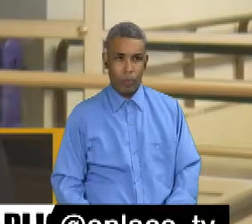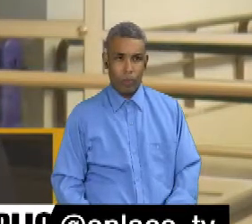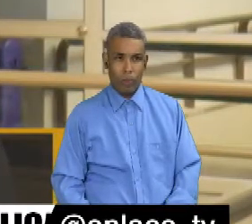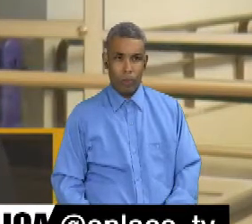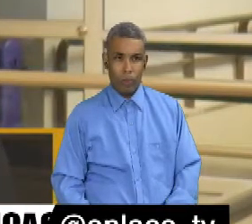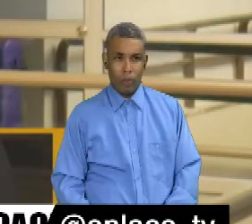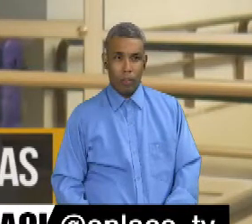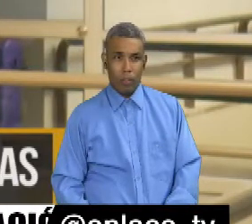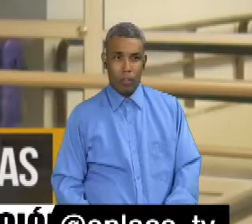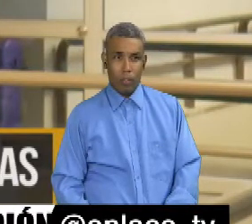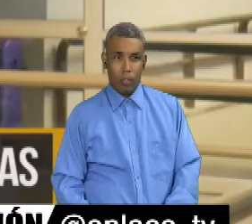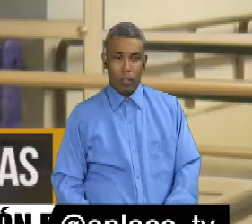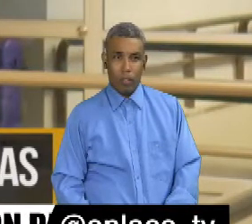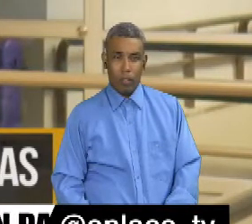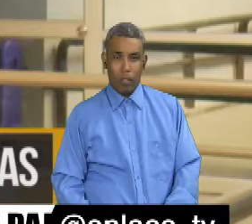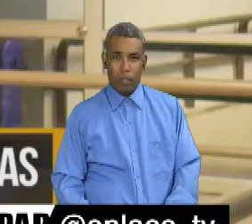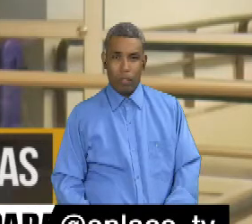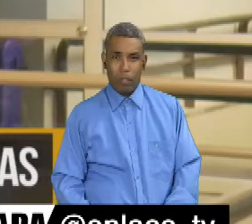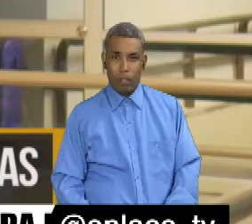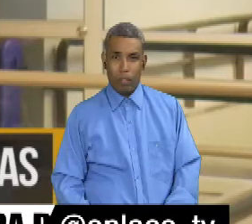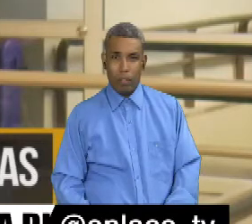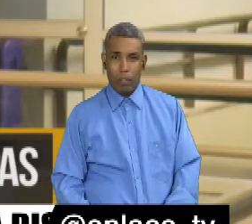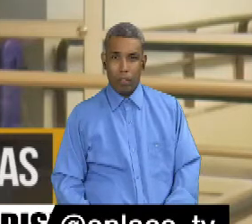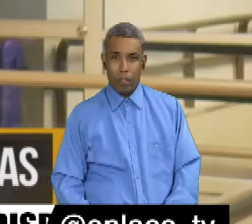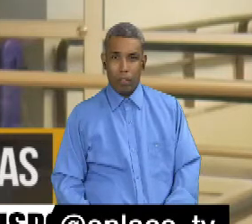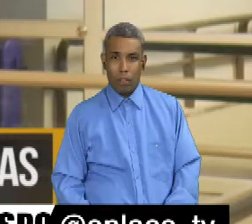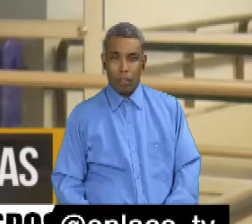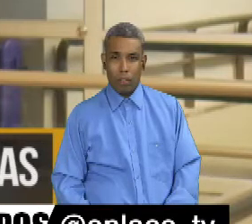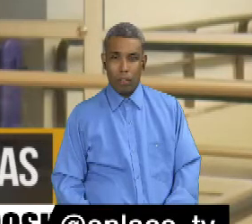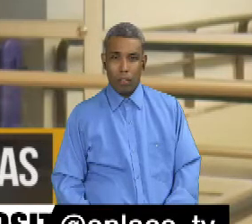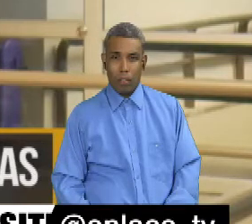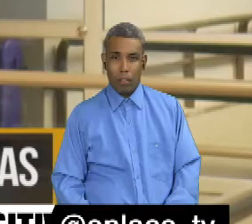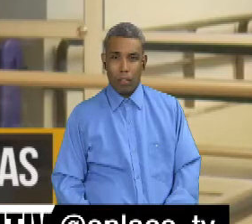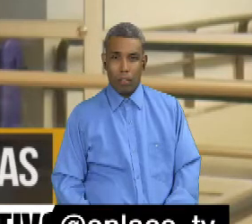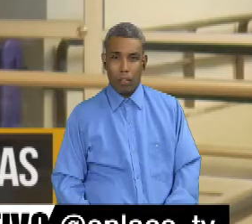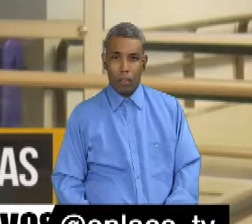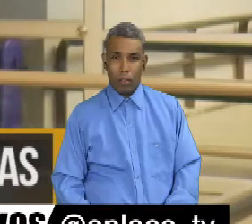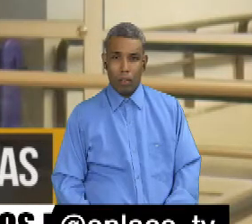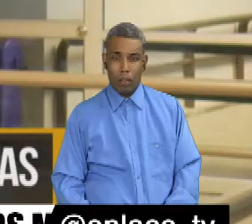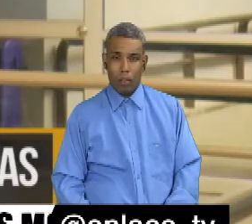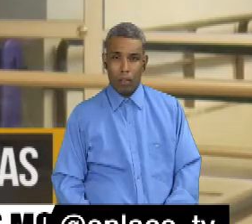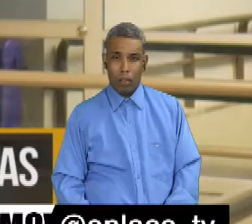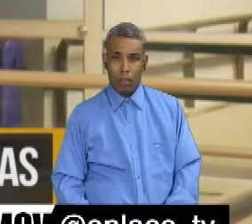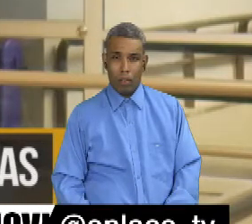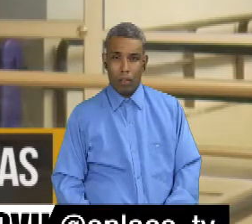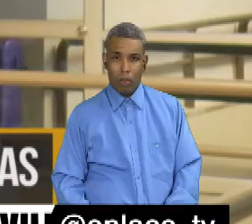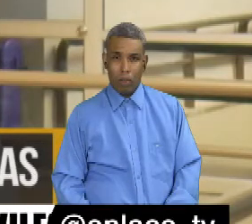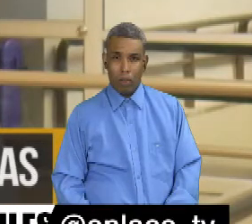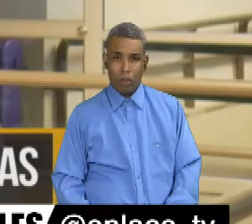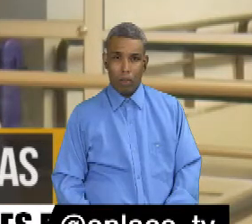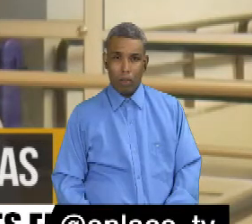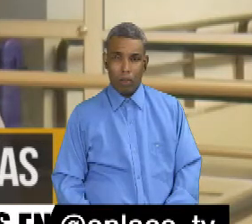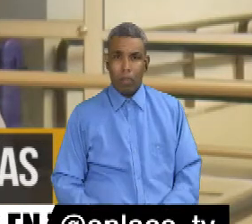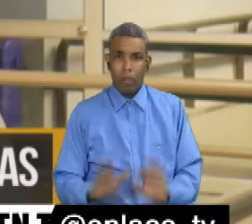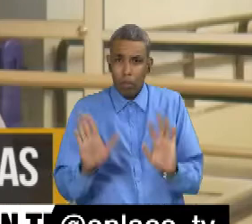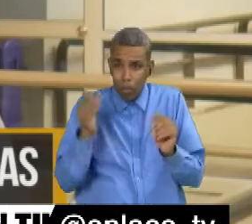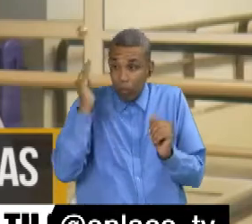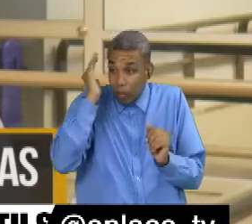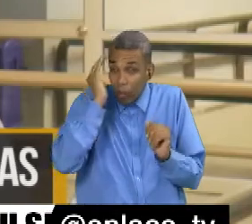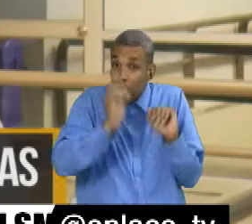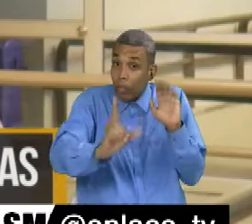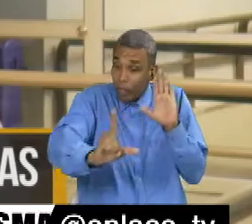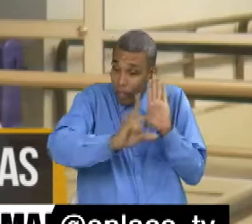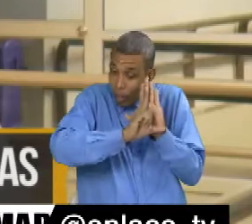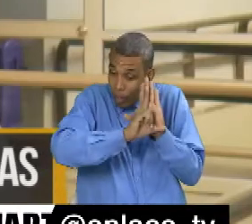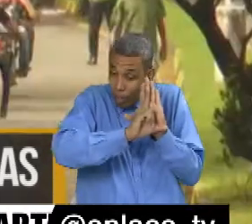que tienen a estos señores transportadores como sus clientes, desconocen la norma, y a